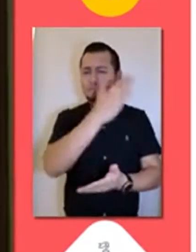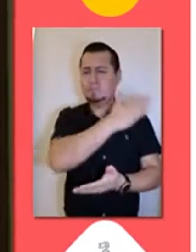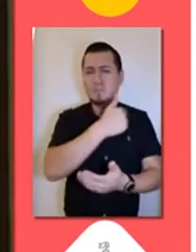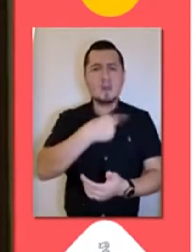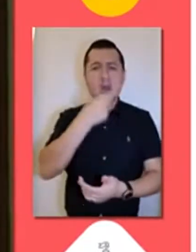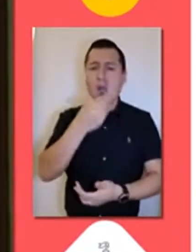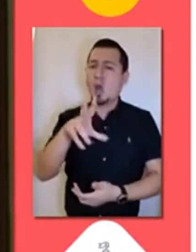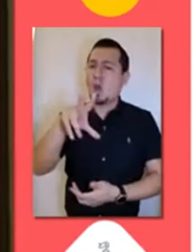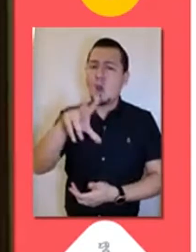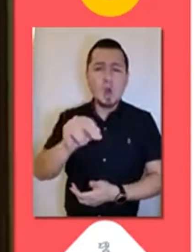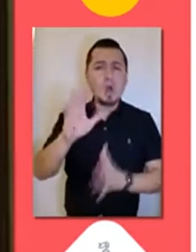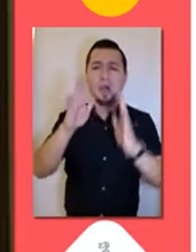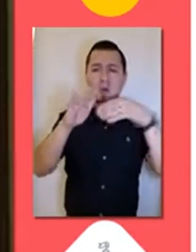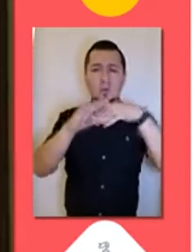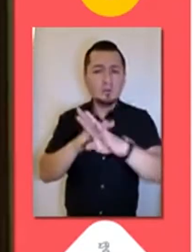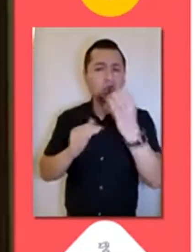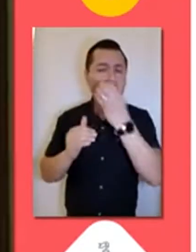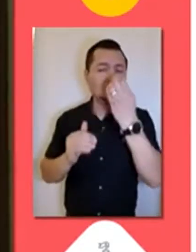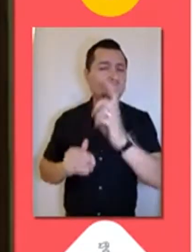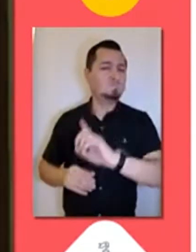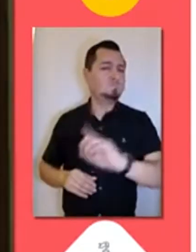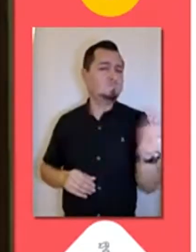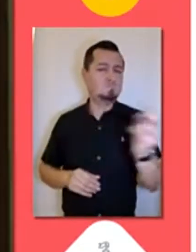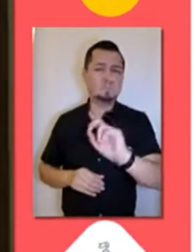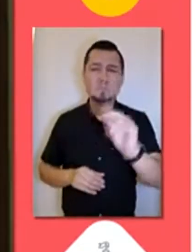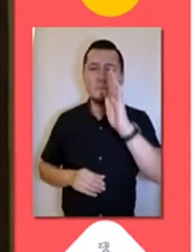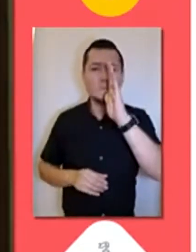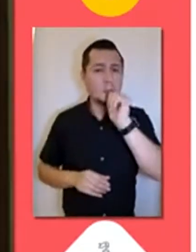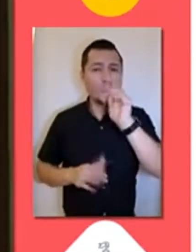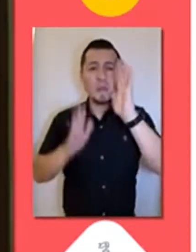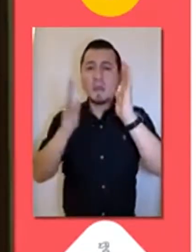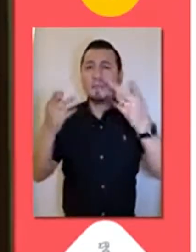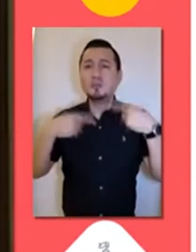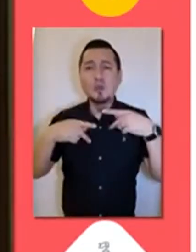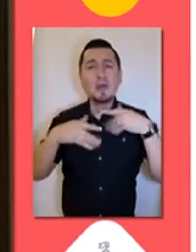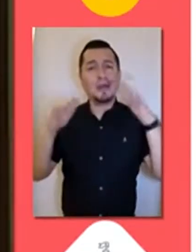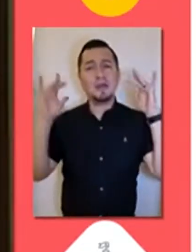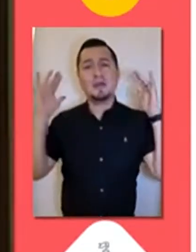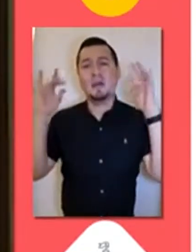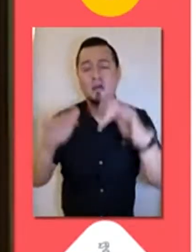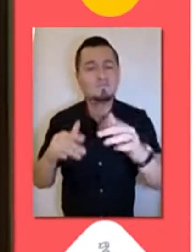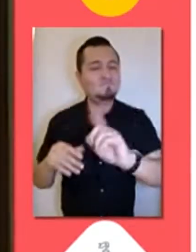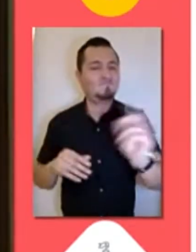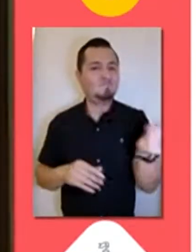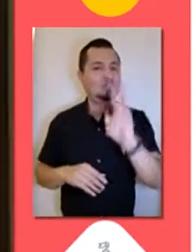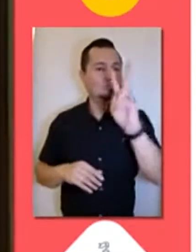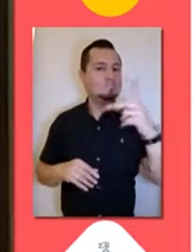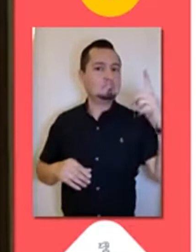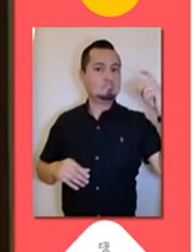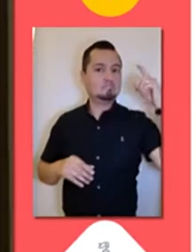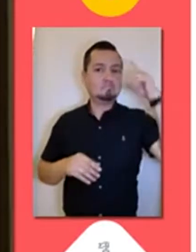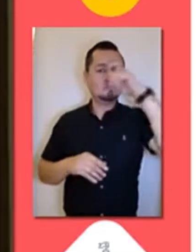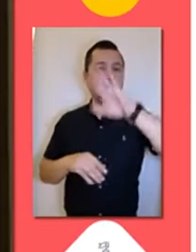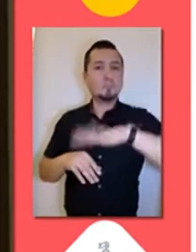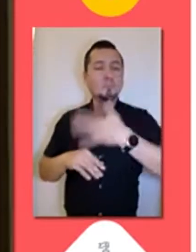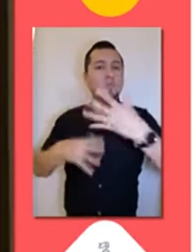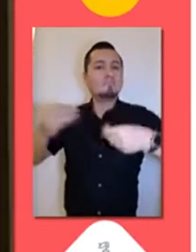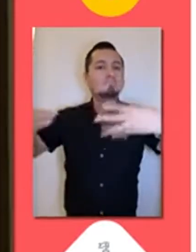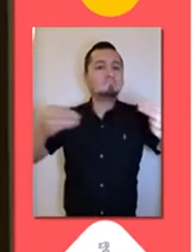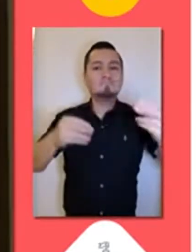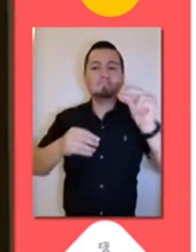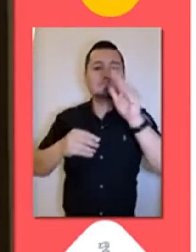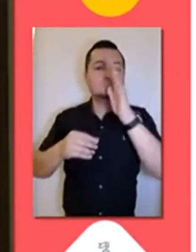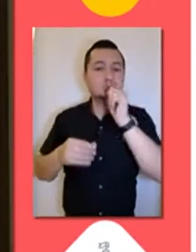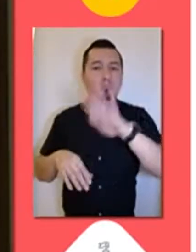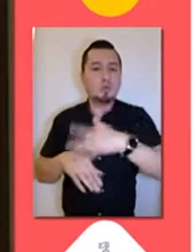no habría condiciones para iniciar el ciclo escolar con clases presenciales y mantenemos esa postura, porque lo que no queremos es